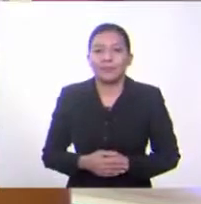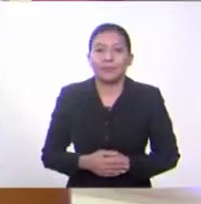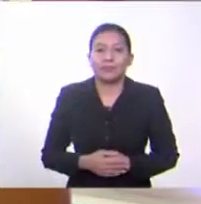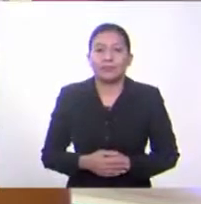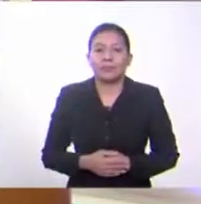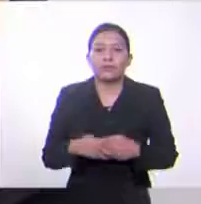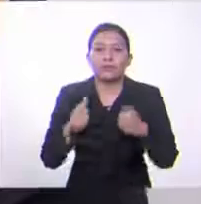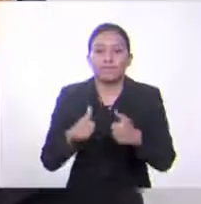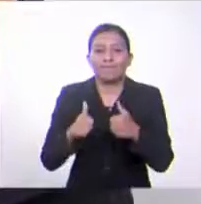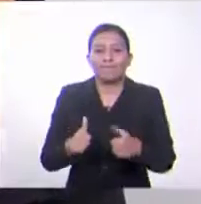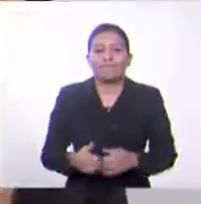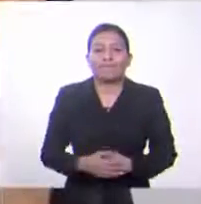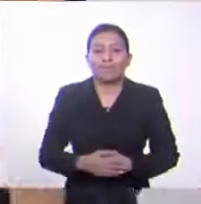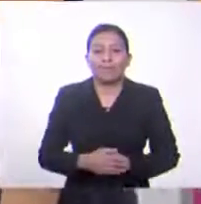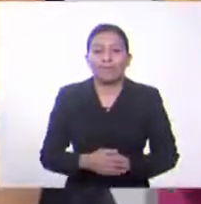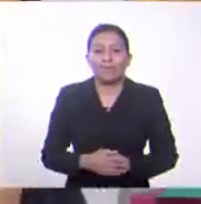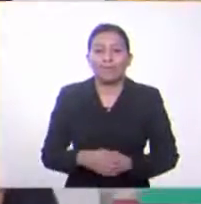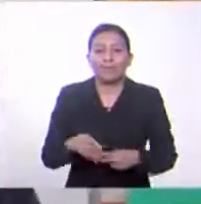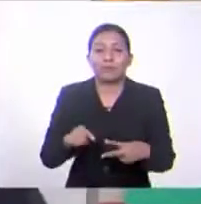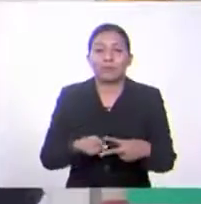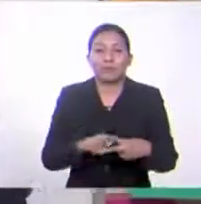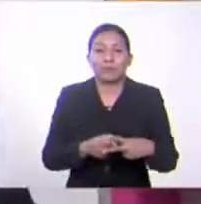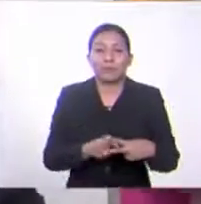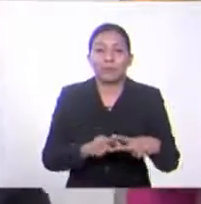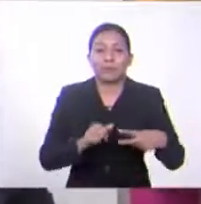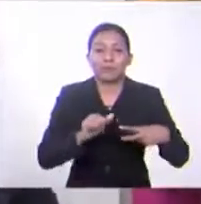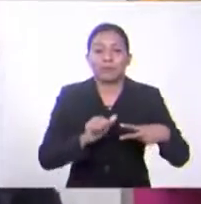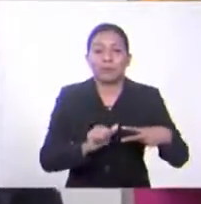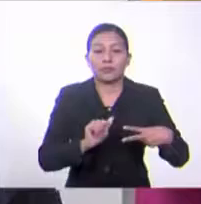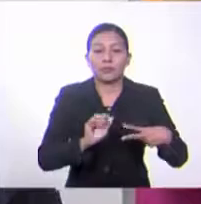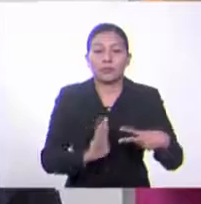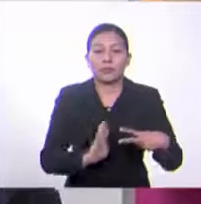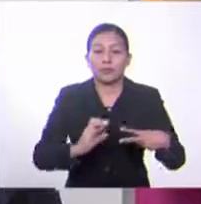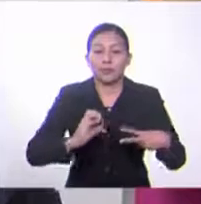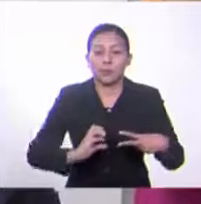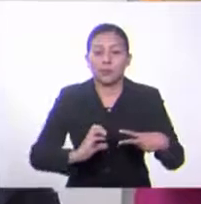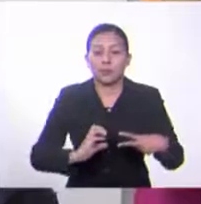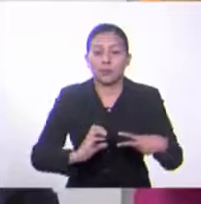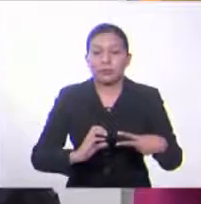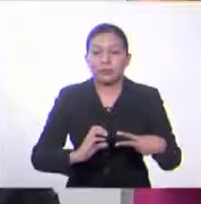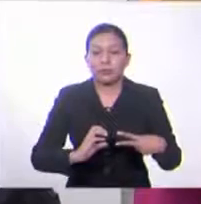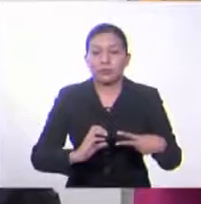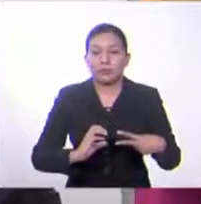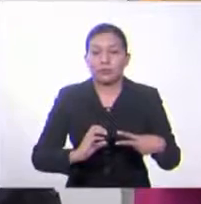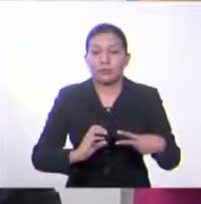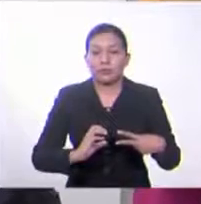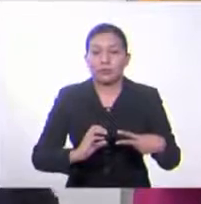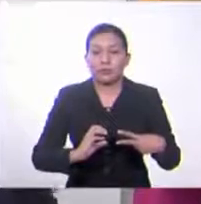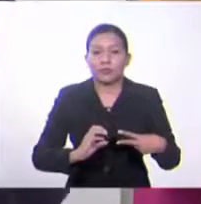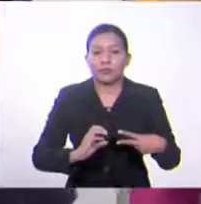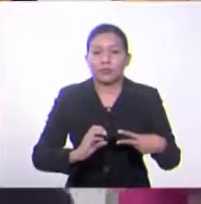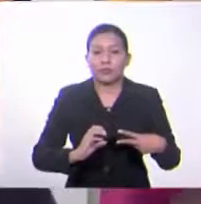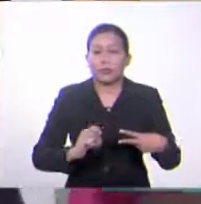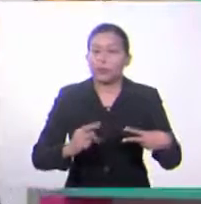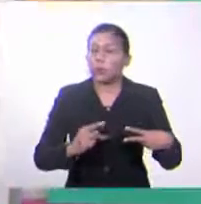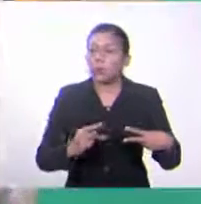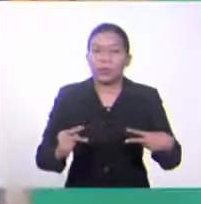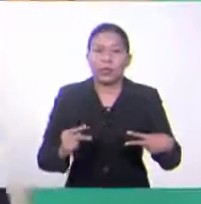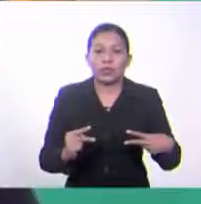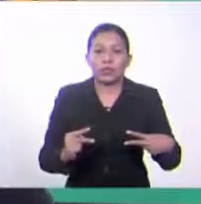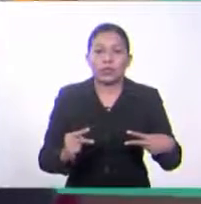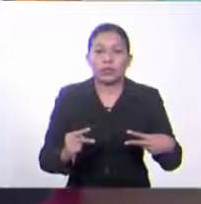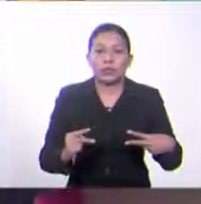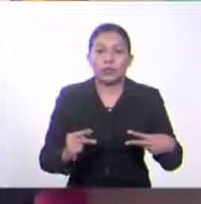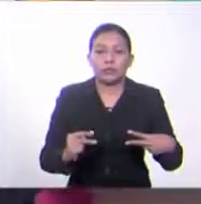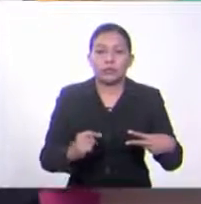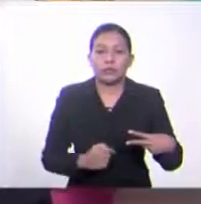Sí, el ángulo ABC ABC, que es este. es igual, me cuesta escribir